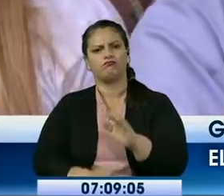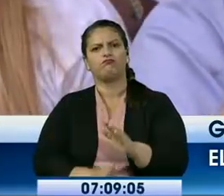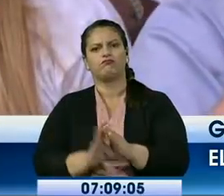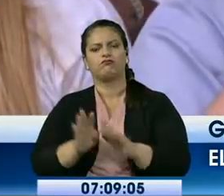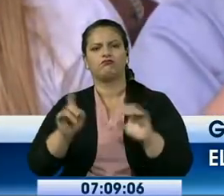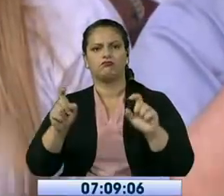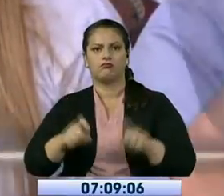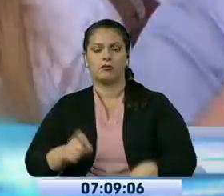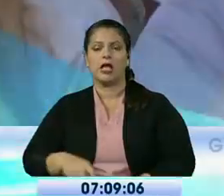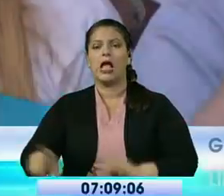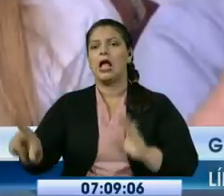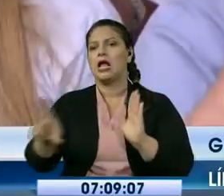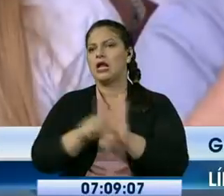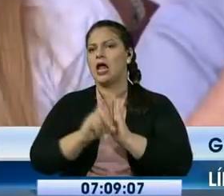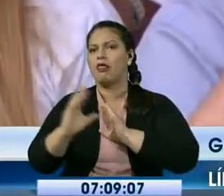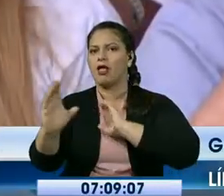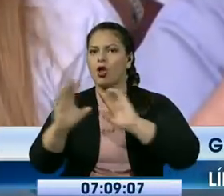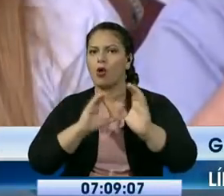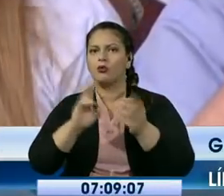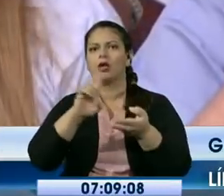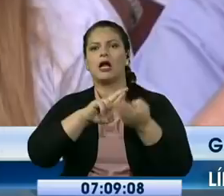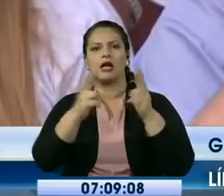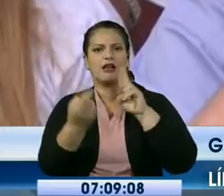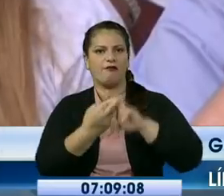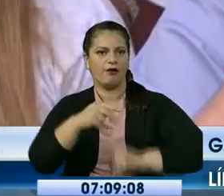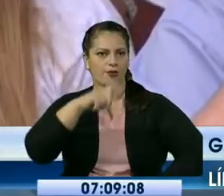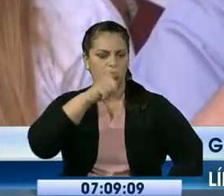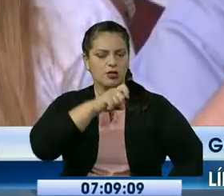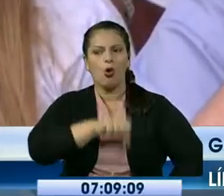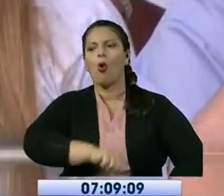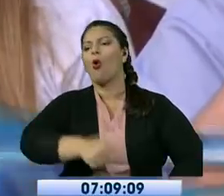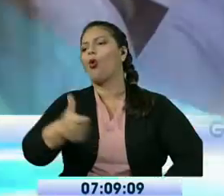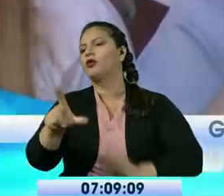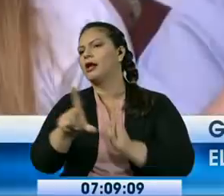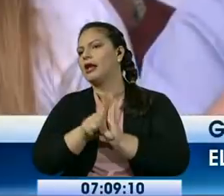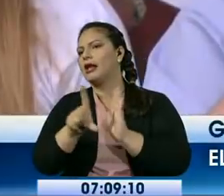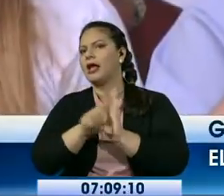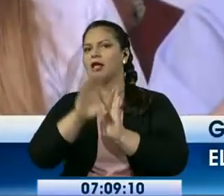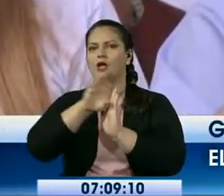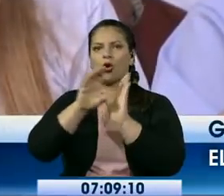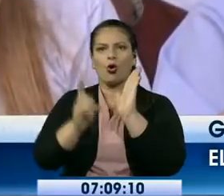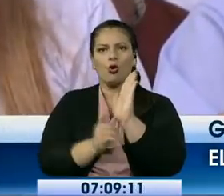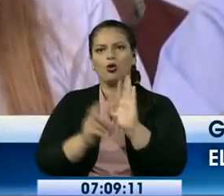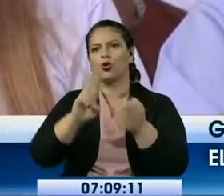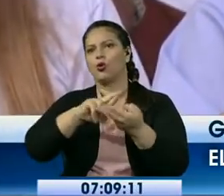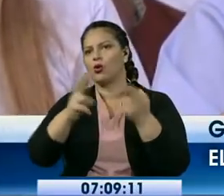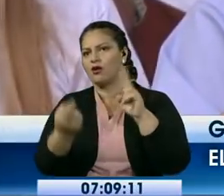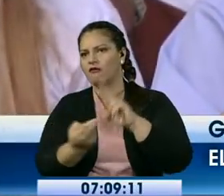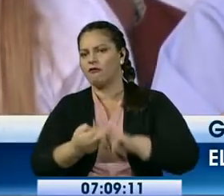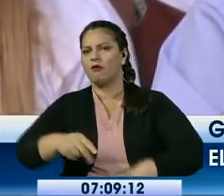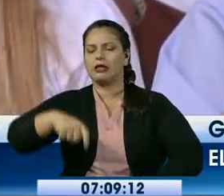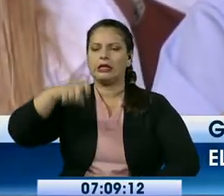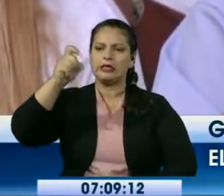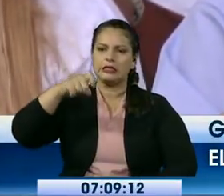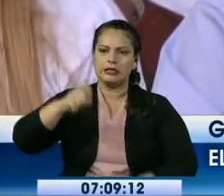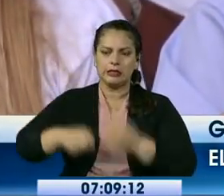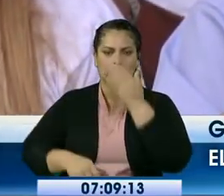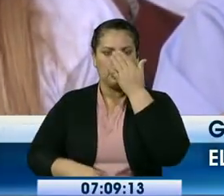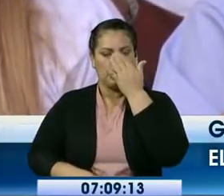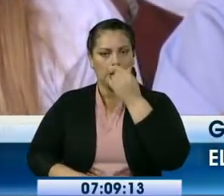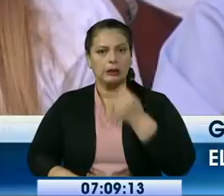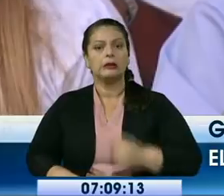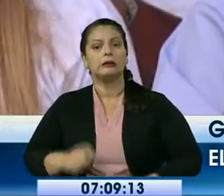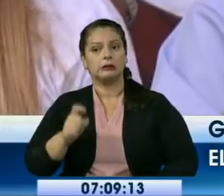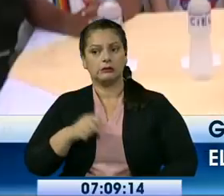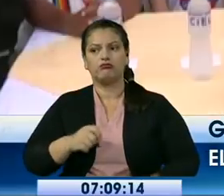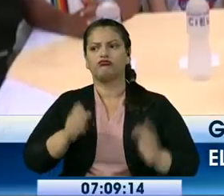ley de comunicación, nos falta la reforma a la ley del Código Penal, nos faltan reformas que todavía hay que impulsarlas